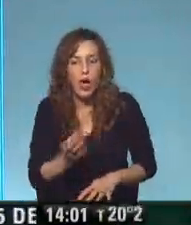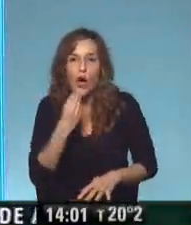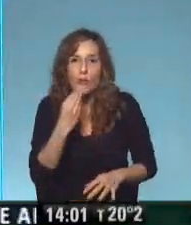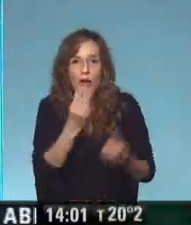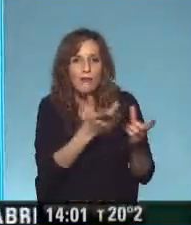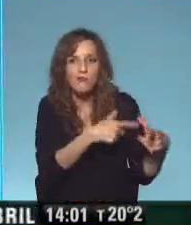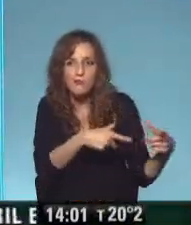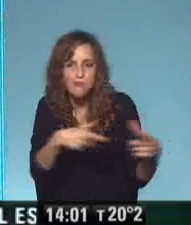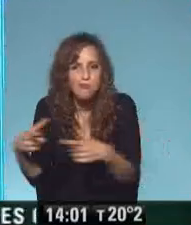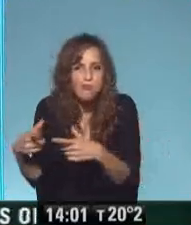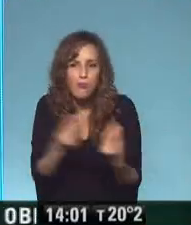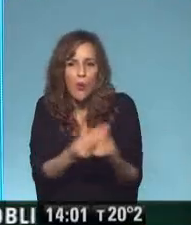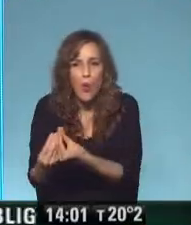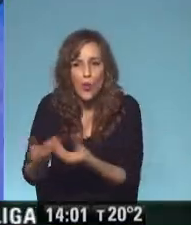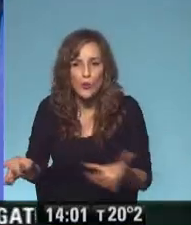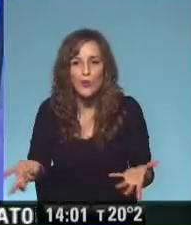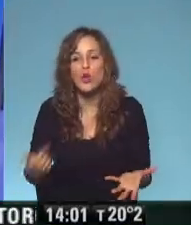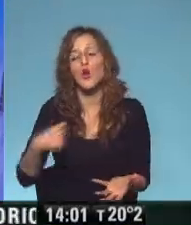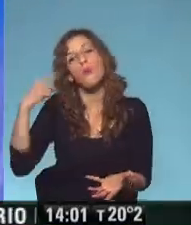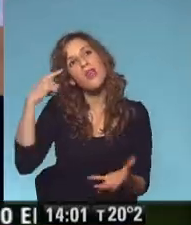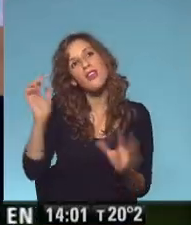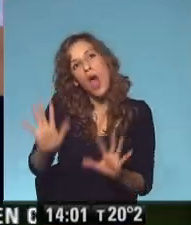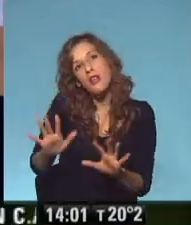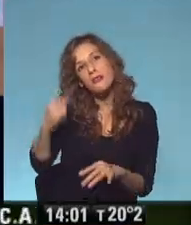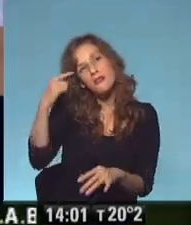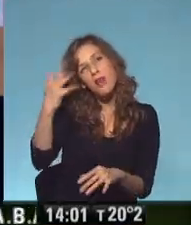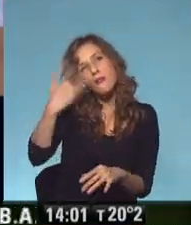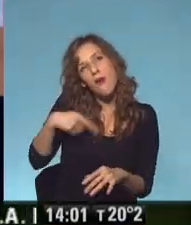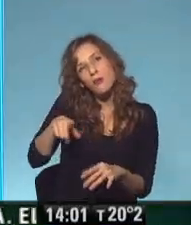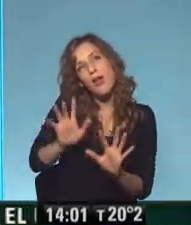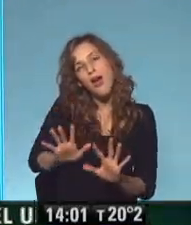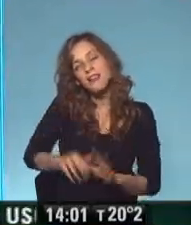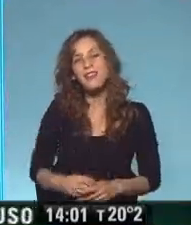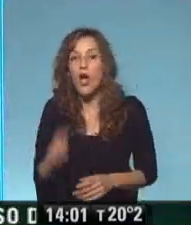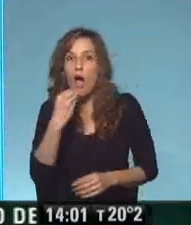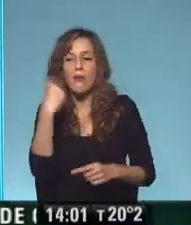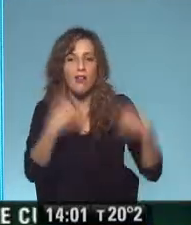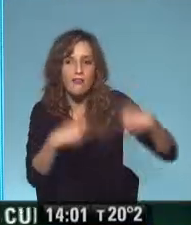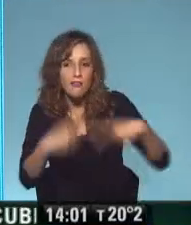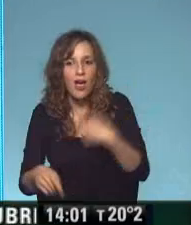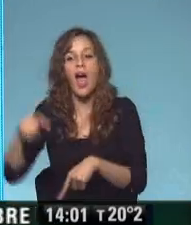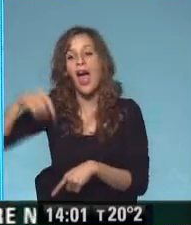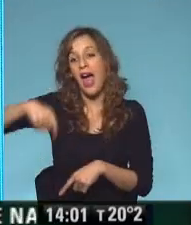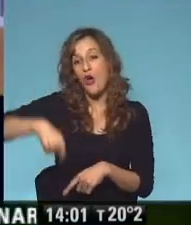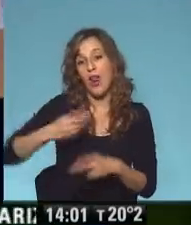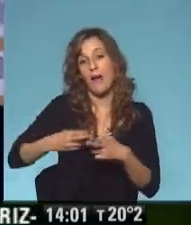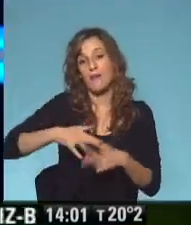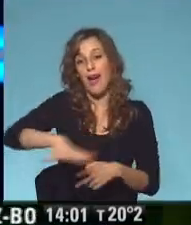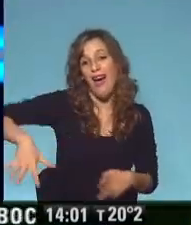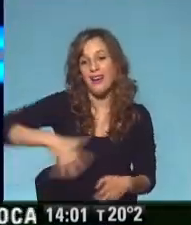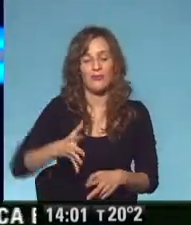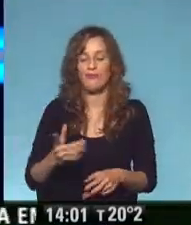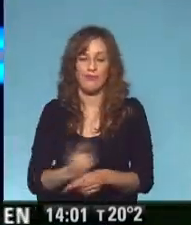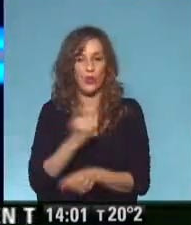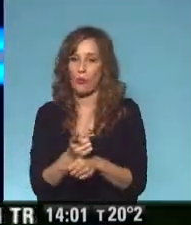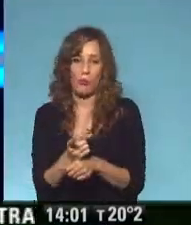imaginario. Me estoy imaginando cosas que me gustaría que haya en un picnic. Qué rico, ¿no? Qué rico. Pero bueno, está complicado picnic. Hacer picnic ahora, ¿no? Sí, no podemos salir,